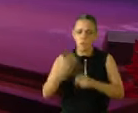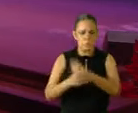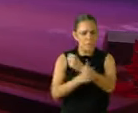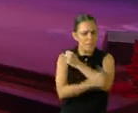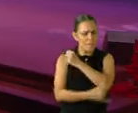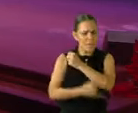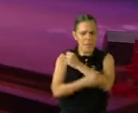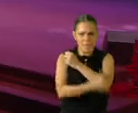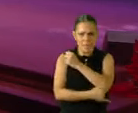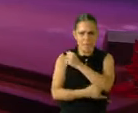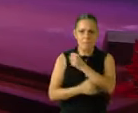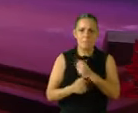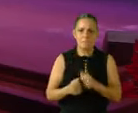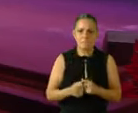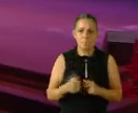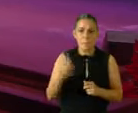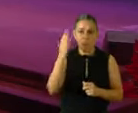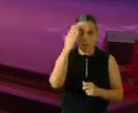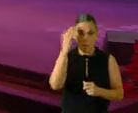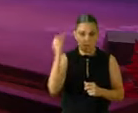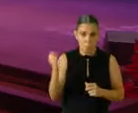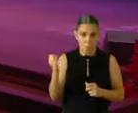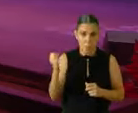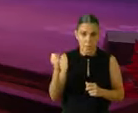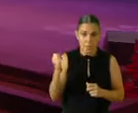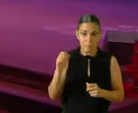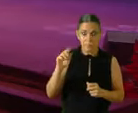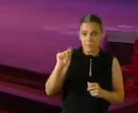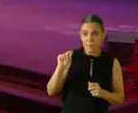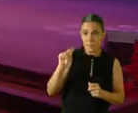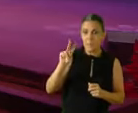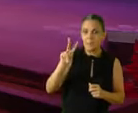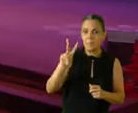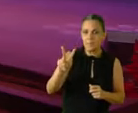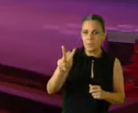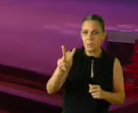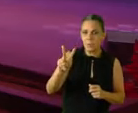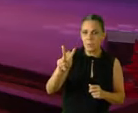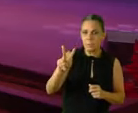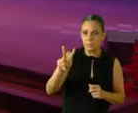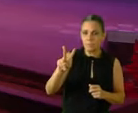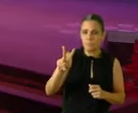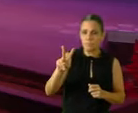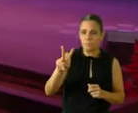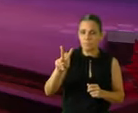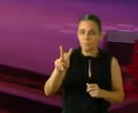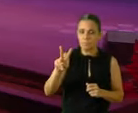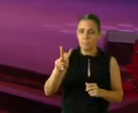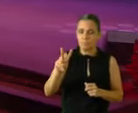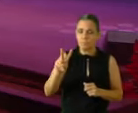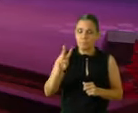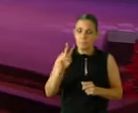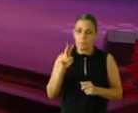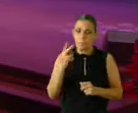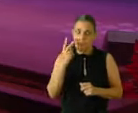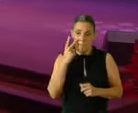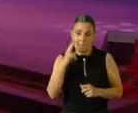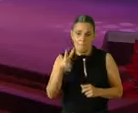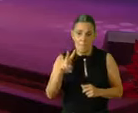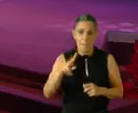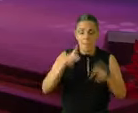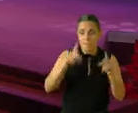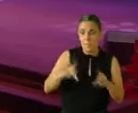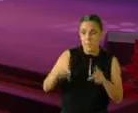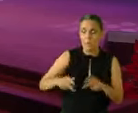York. Porque el canal está alcanzando gente en otras partes. La gloria es para el Señor. Y verdaderamente